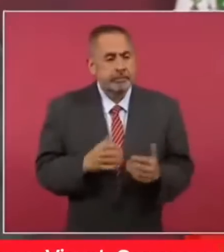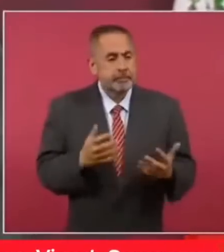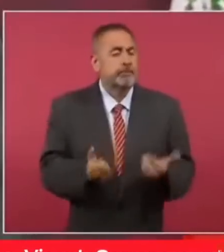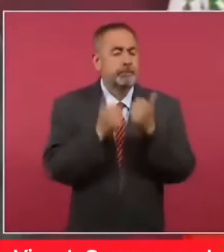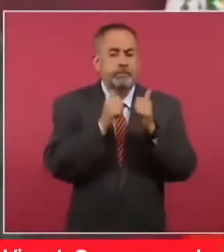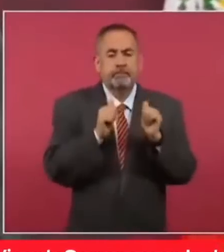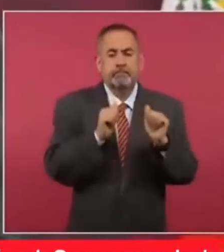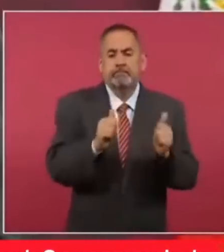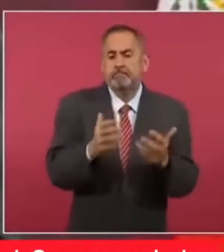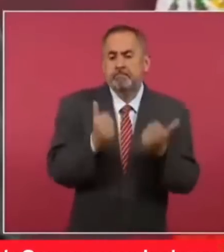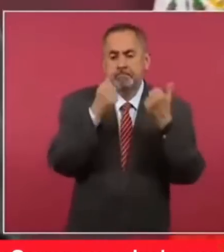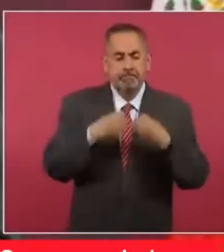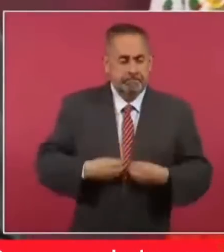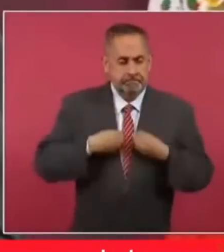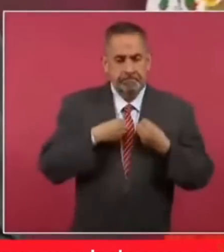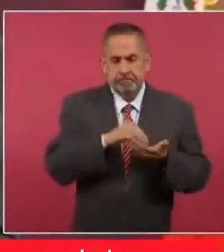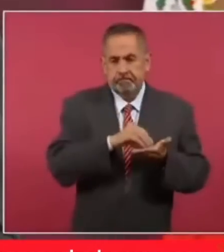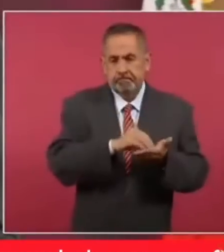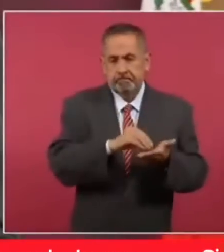salvarse.